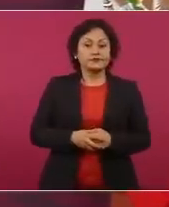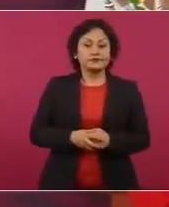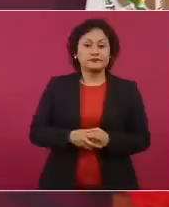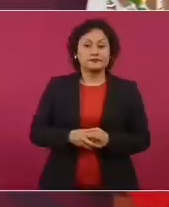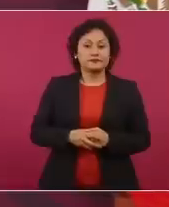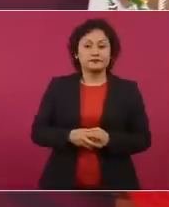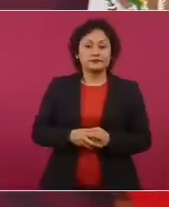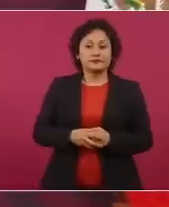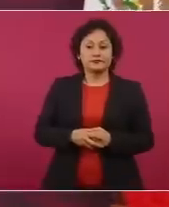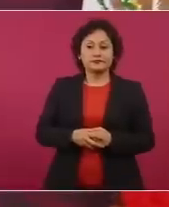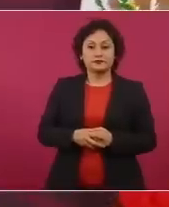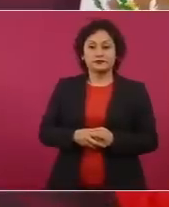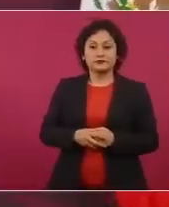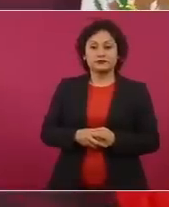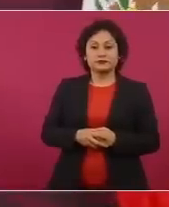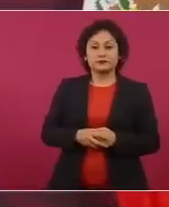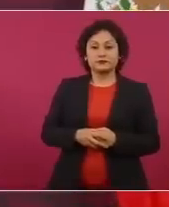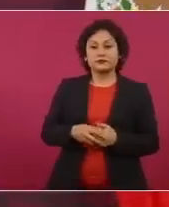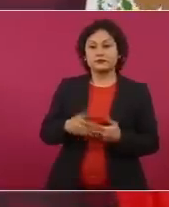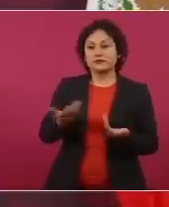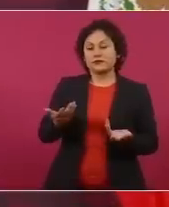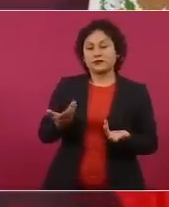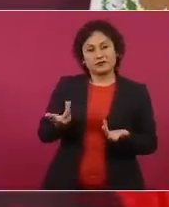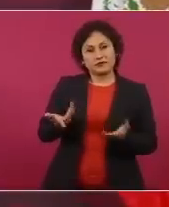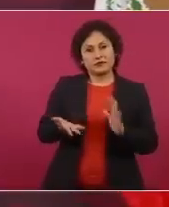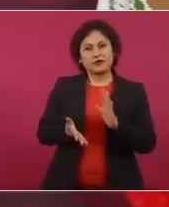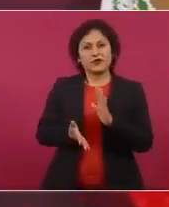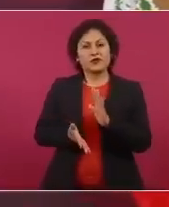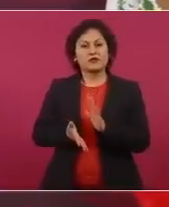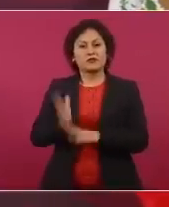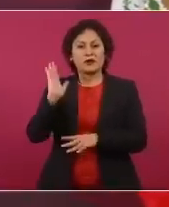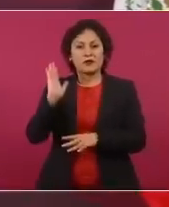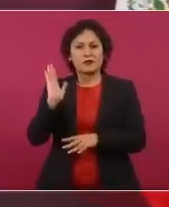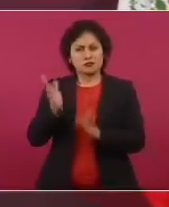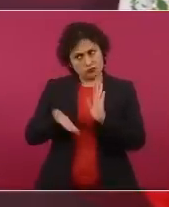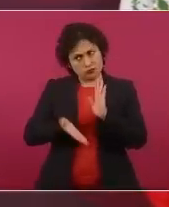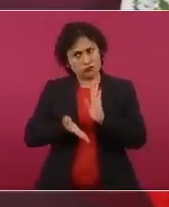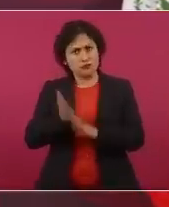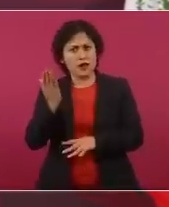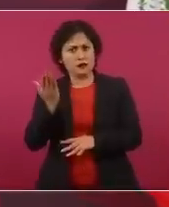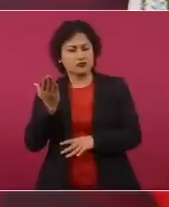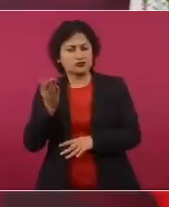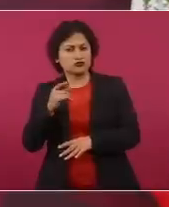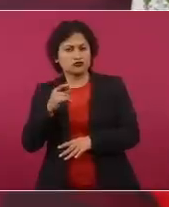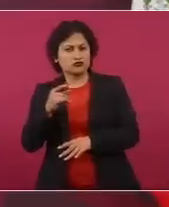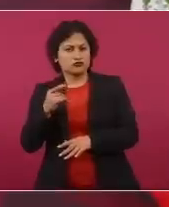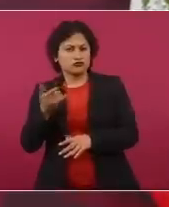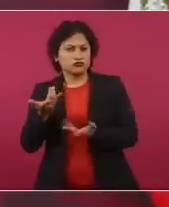nombre, oye, no vamos, vamos al cine. Y decía, ¿y a qué hora?